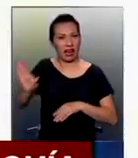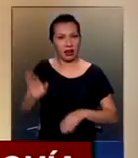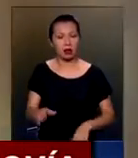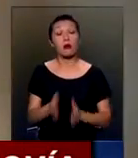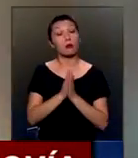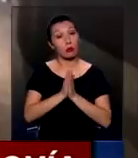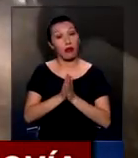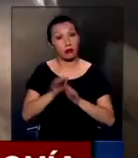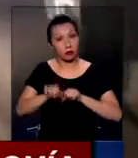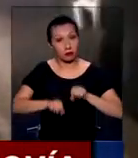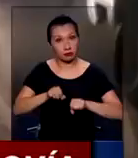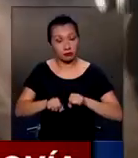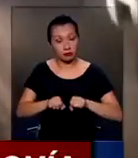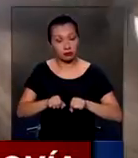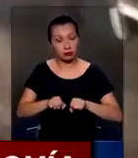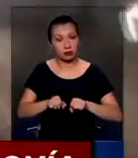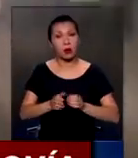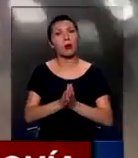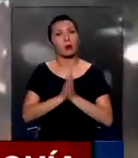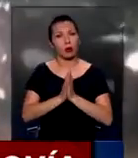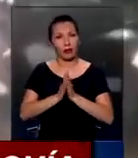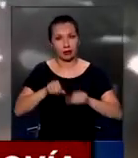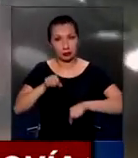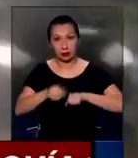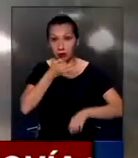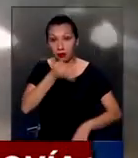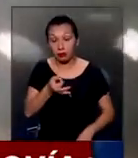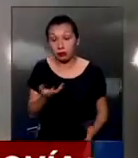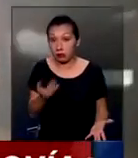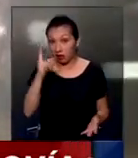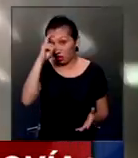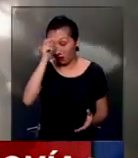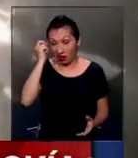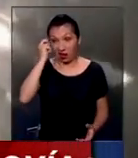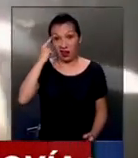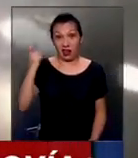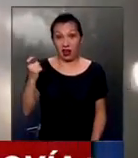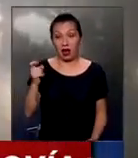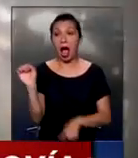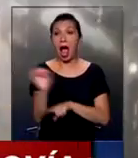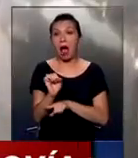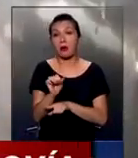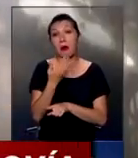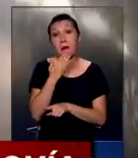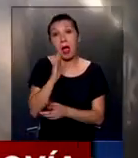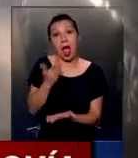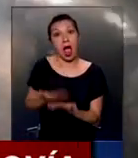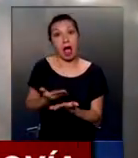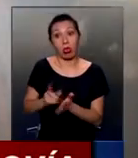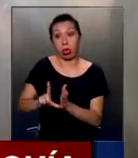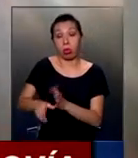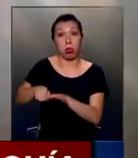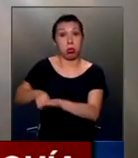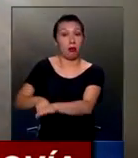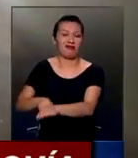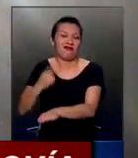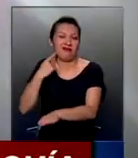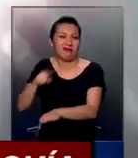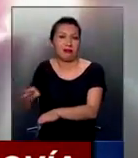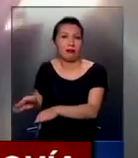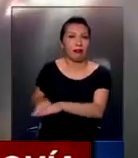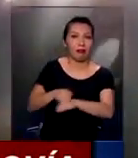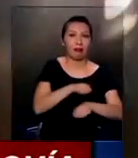por favor. Por favor, le decía el ciclista, y es que aunque cueste de creer, este auto no encontró mejor solución al taco en el que estaba que